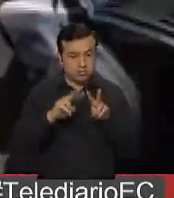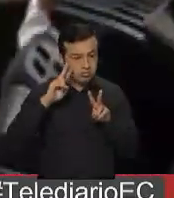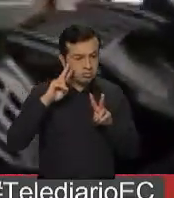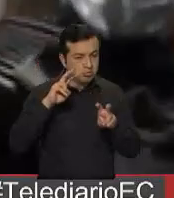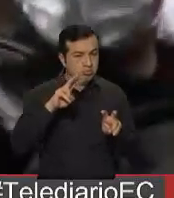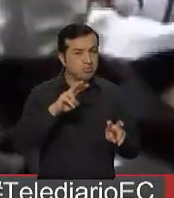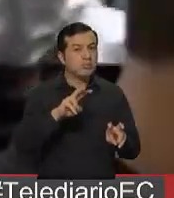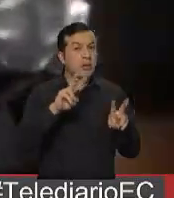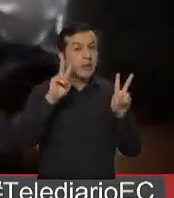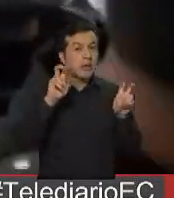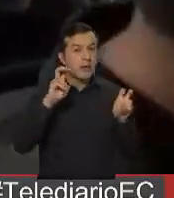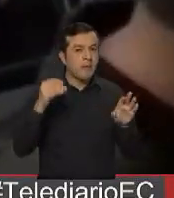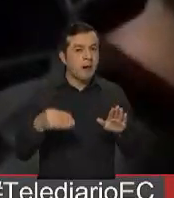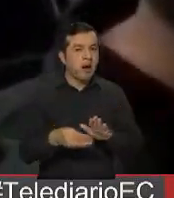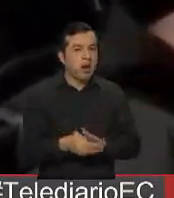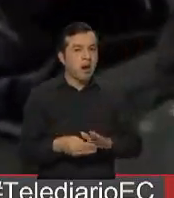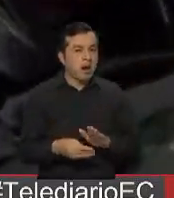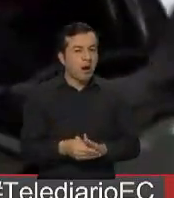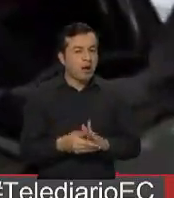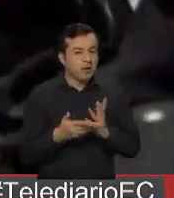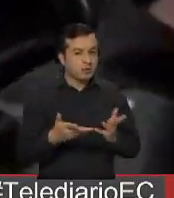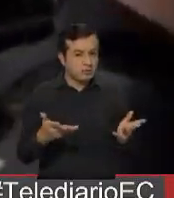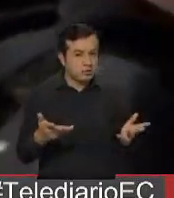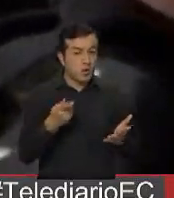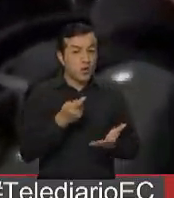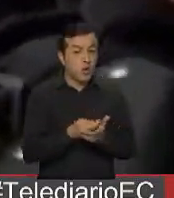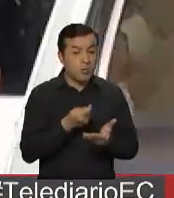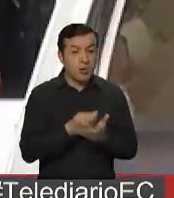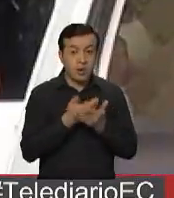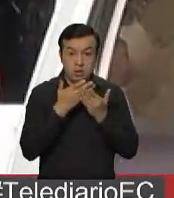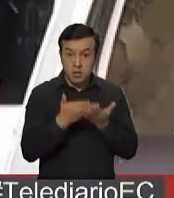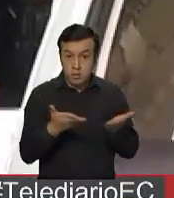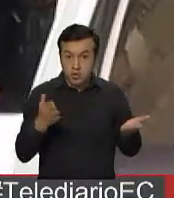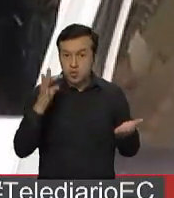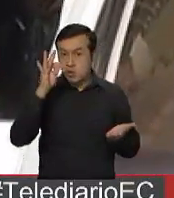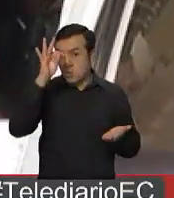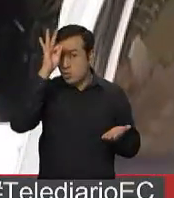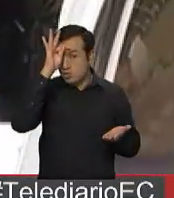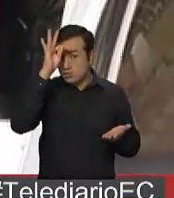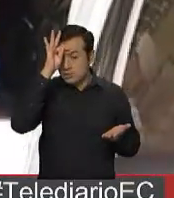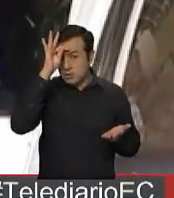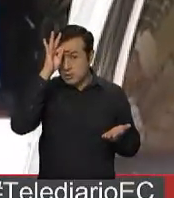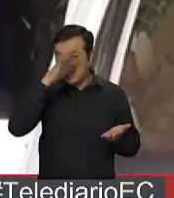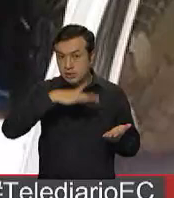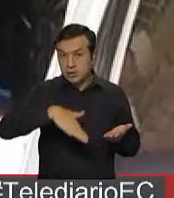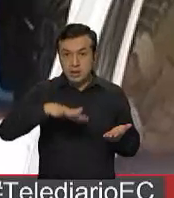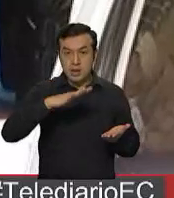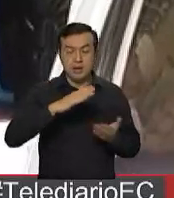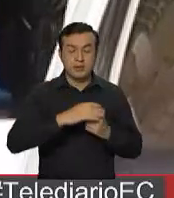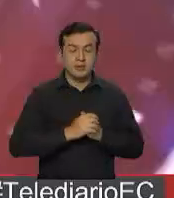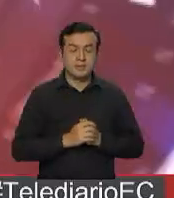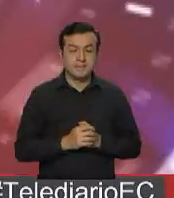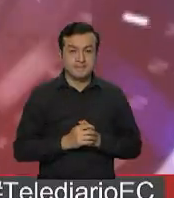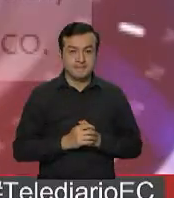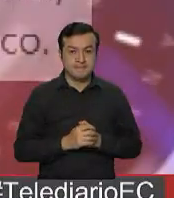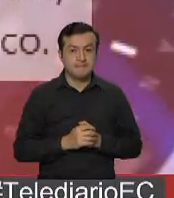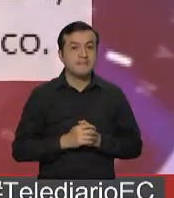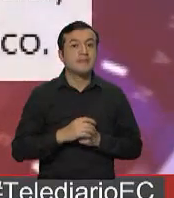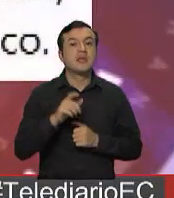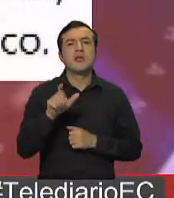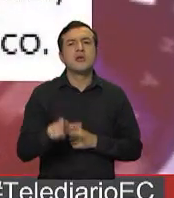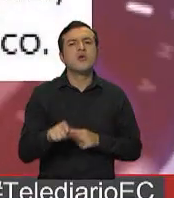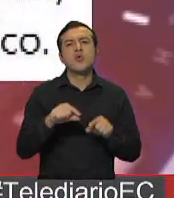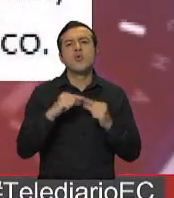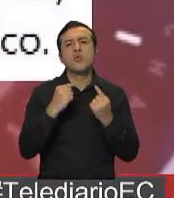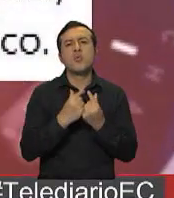la investigación por tráfico de influencias en la compra de insumos médicos para la prefectura durante la emergencia sanitaria. El líder de esta